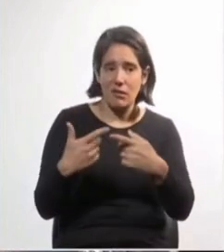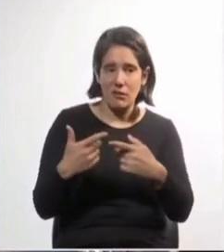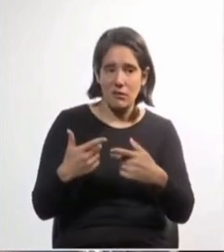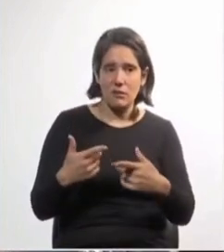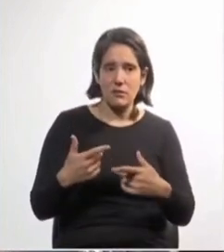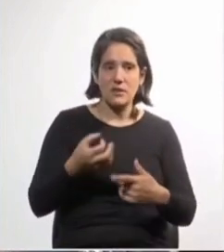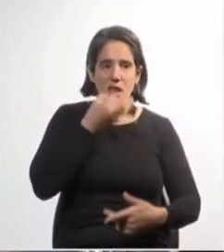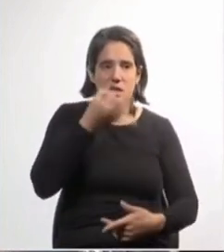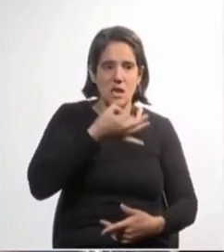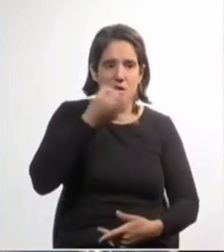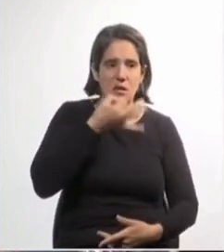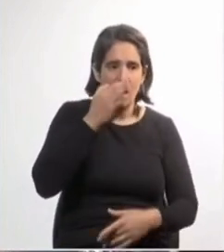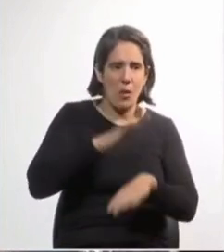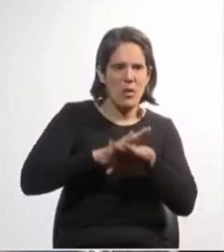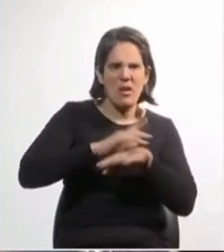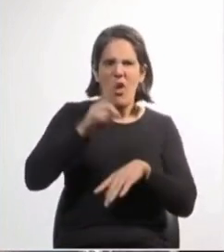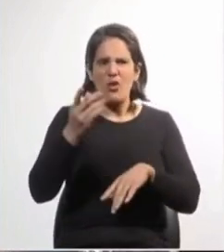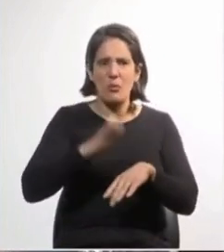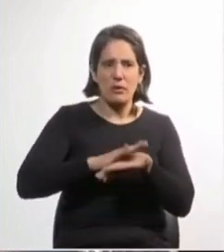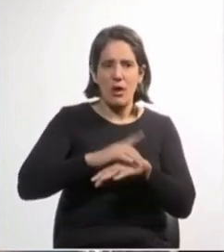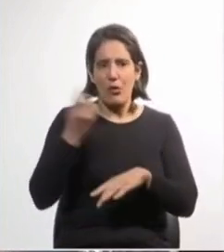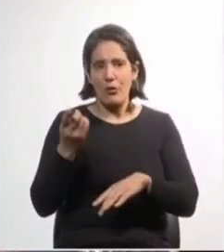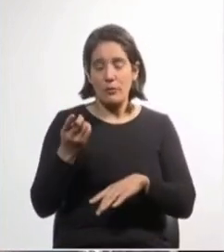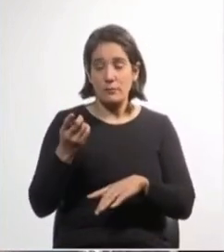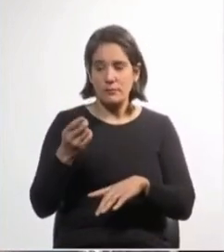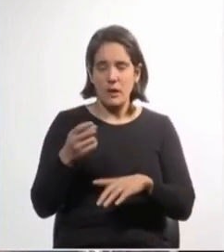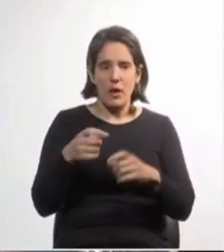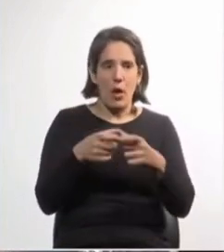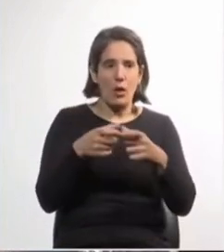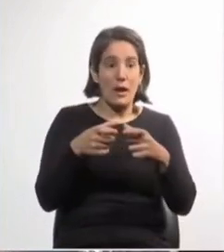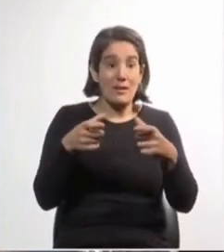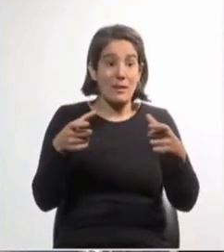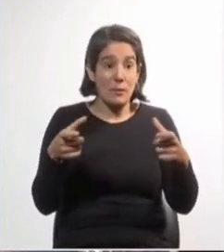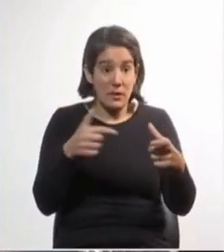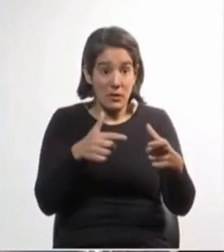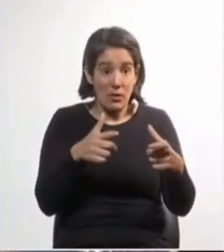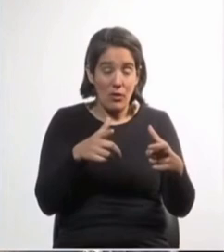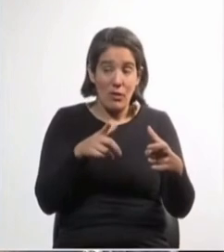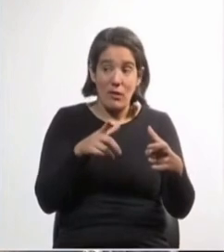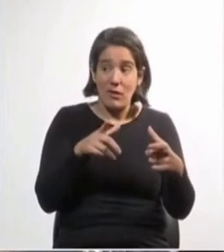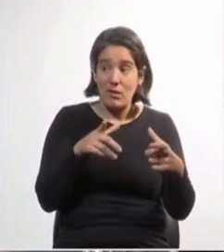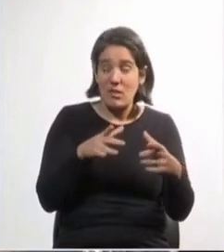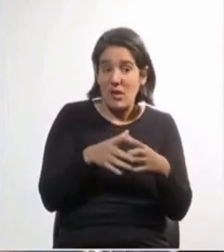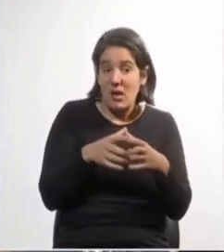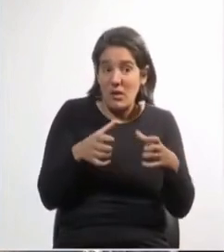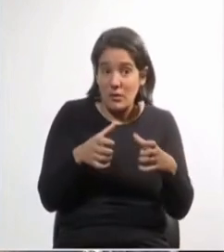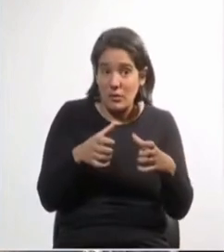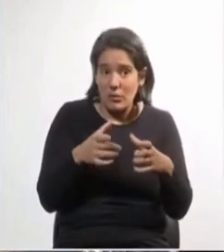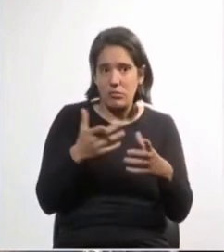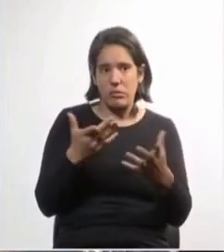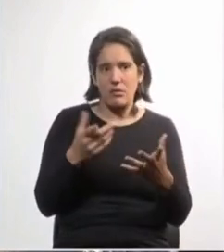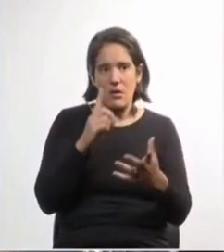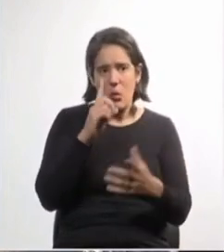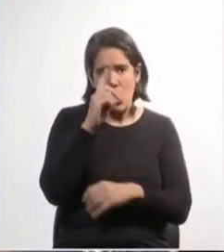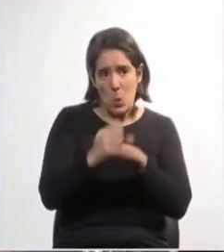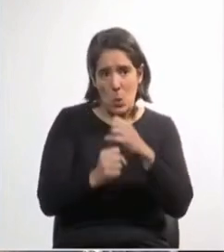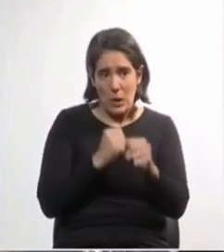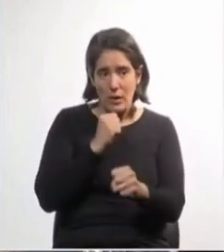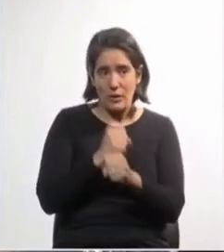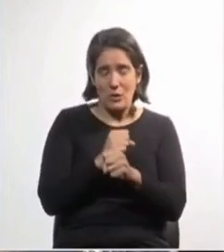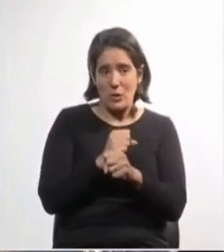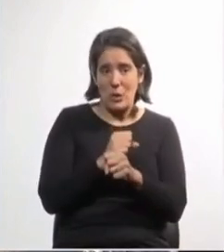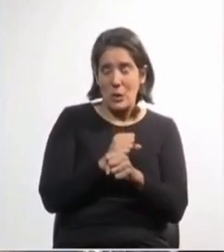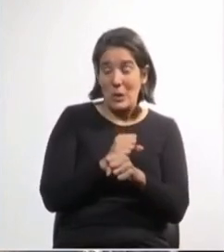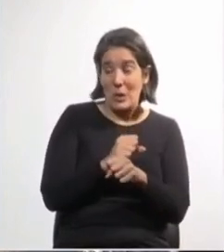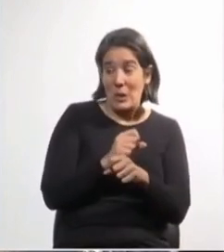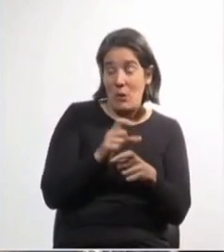relato. Tenemos un crecimiento que va a terminar siendo magro. Este año, ya hace casi un año que estamos en una